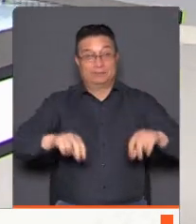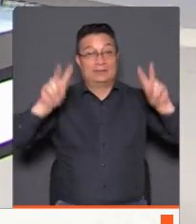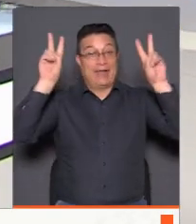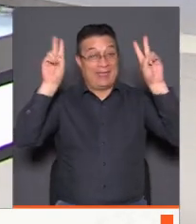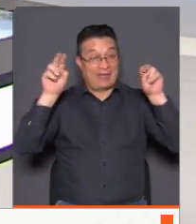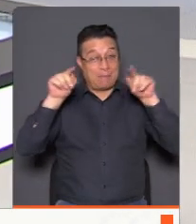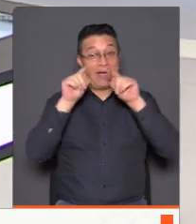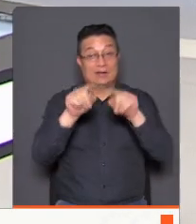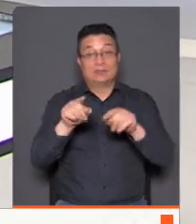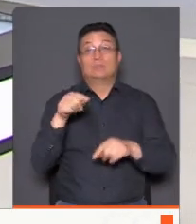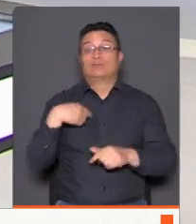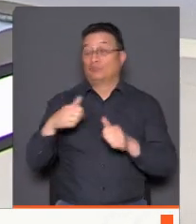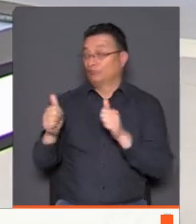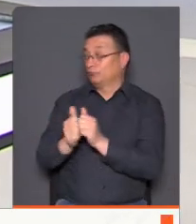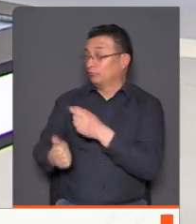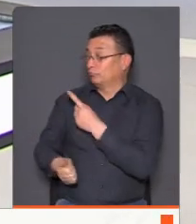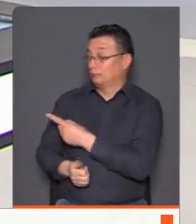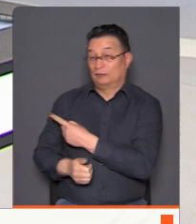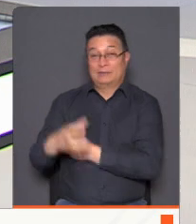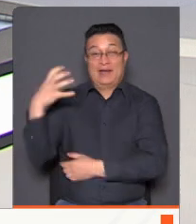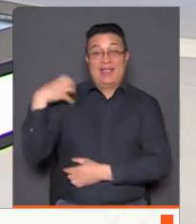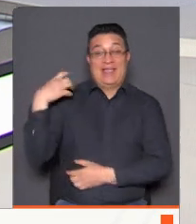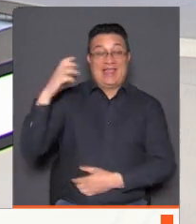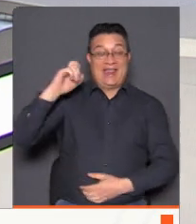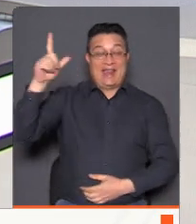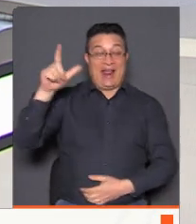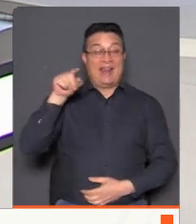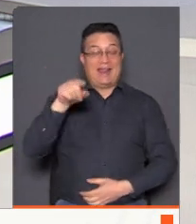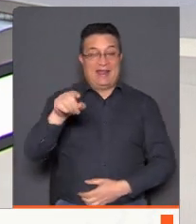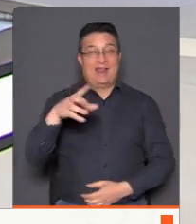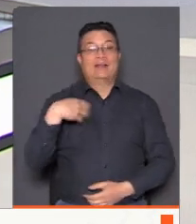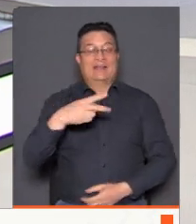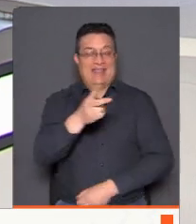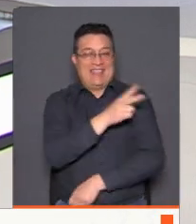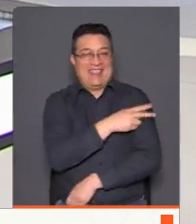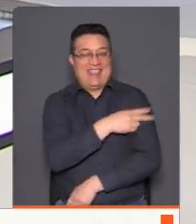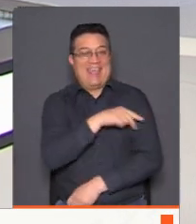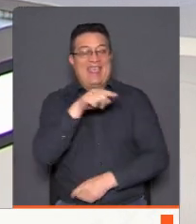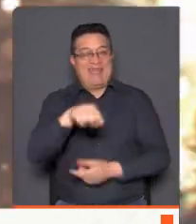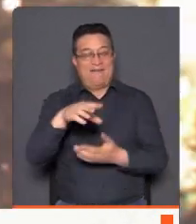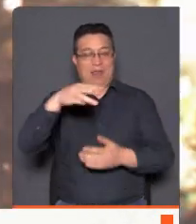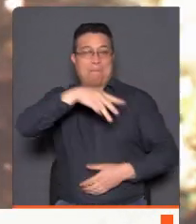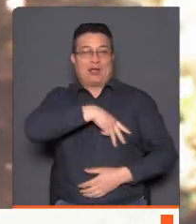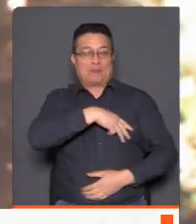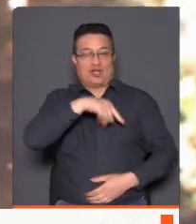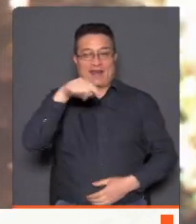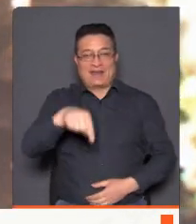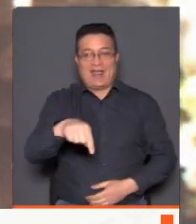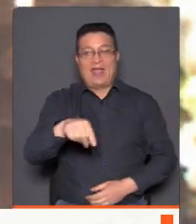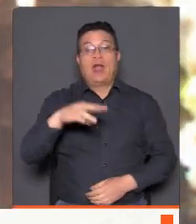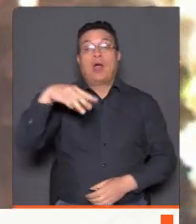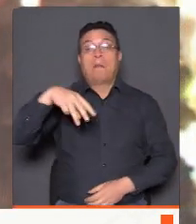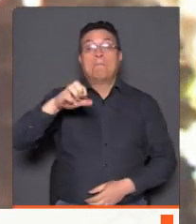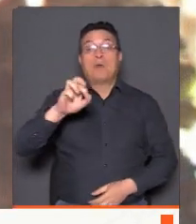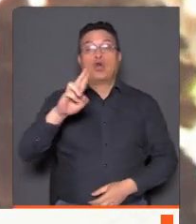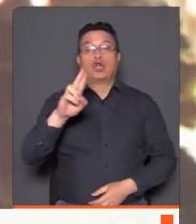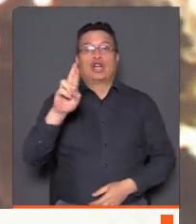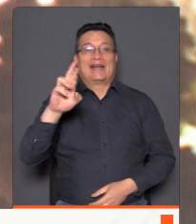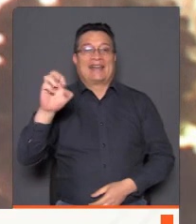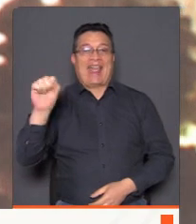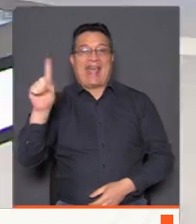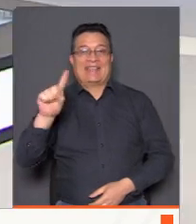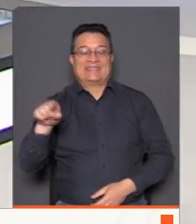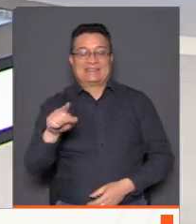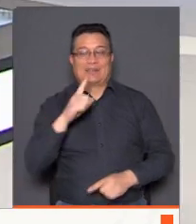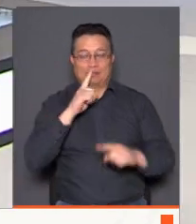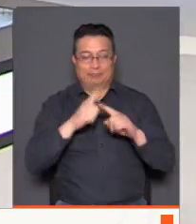está con nosotros el general inspector Enrique Monraz, jefe de la zona metropolitana, para hablar precisamente de esto. General, muy buenas noches, gracias por estar aquí en Tele 13. Buenas noches, gusto